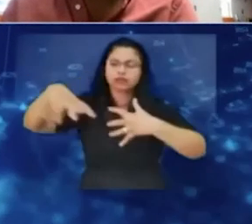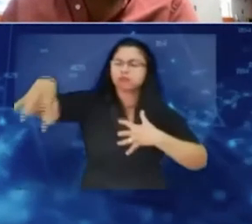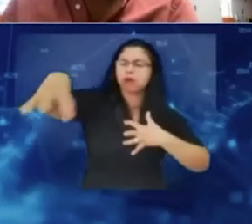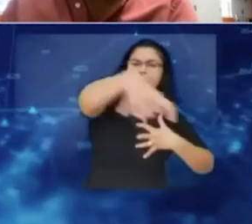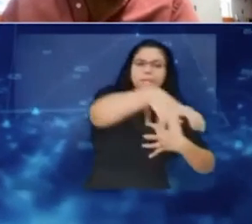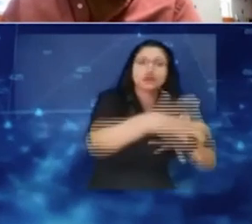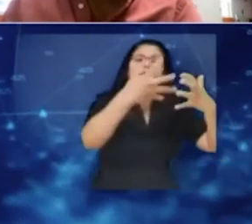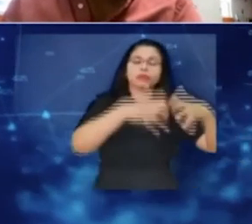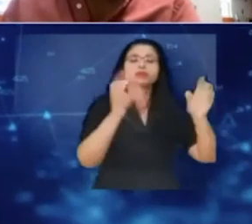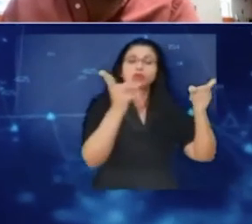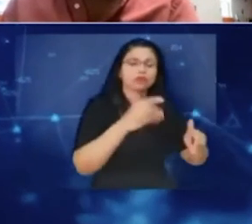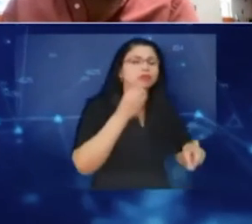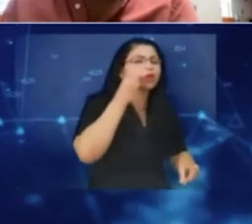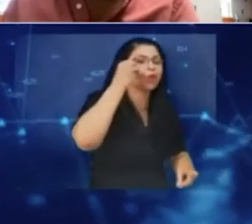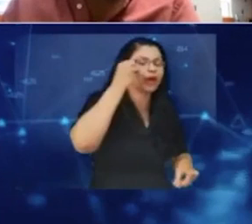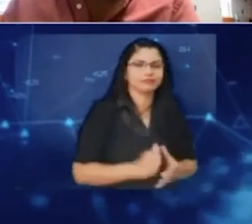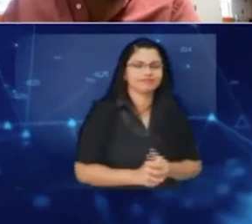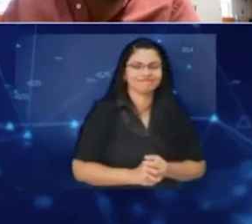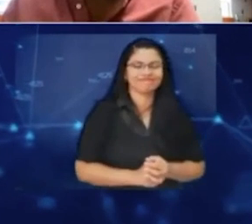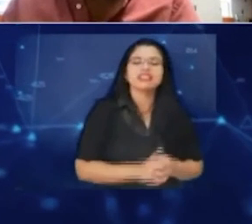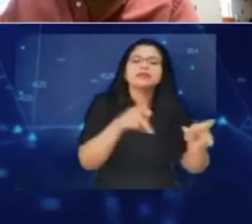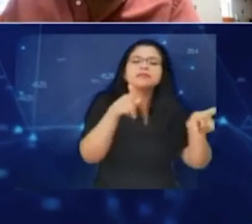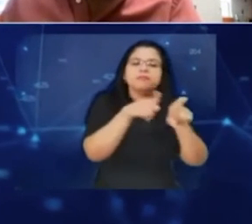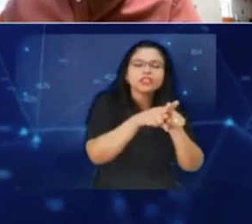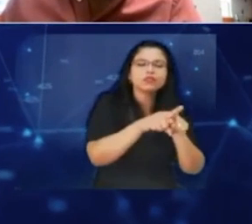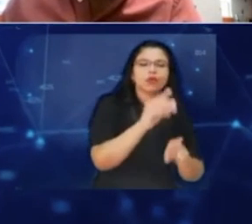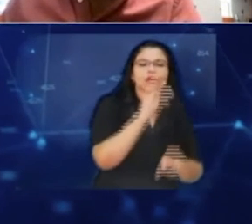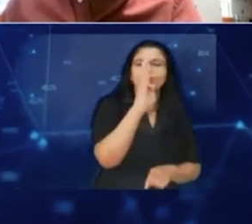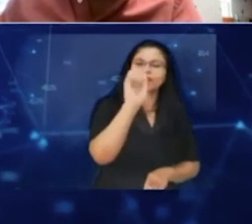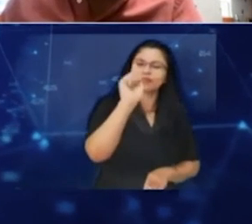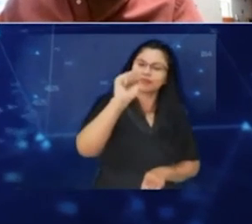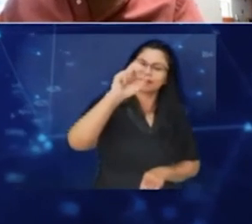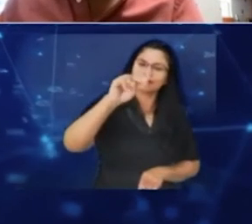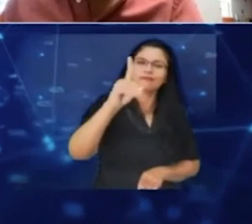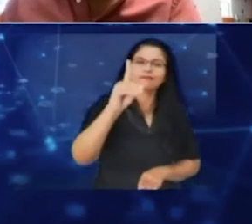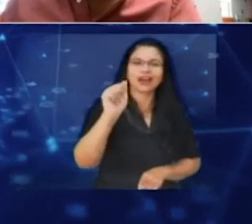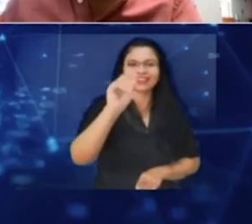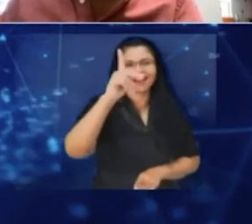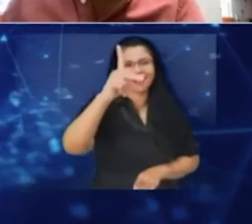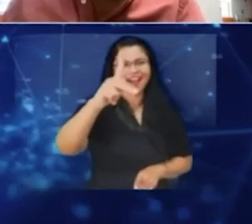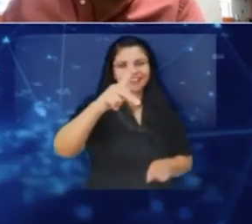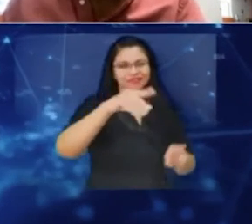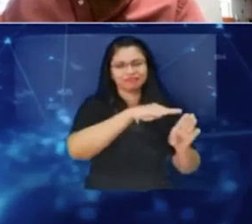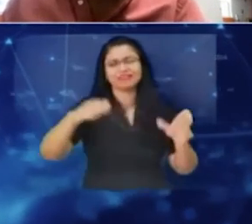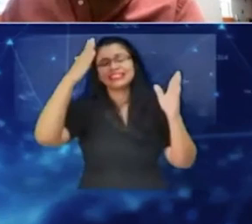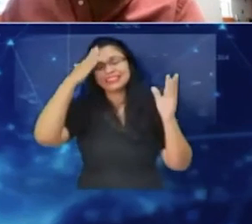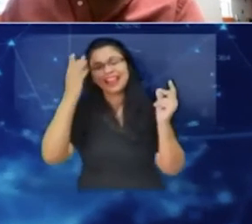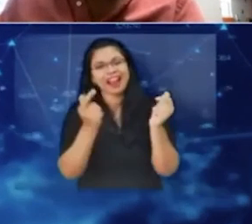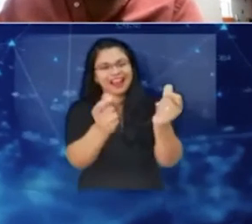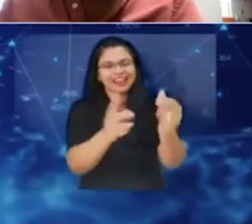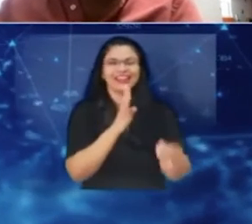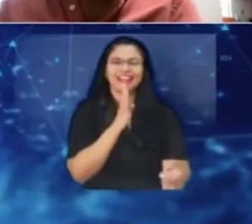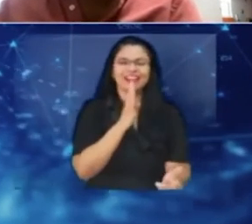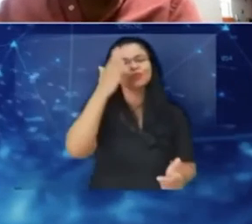por segundo en la banda acá, y bueno, ahí están las bandas de frecuencias. Ya sé que me fui muy rápido, pero creo que cumplí con, al menos